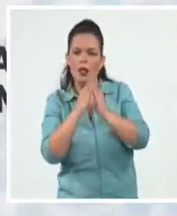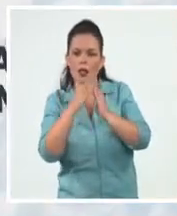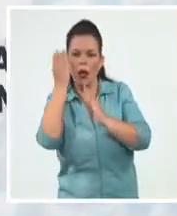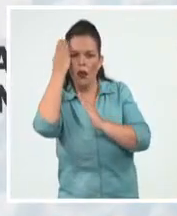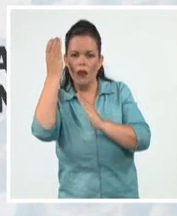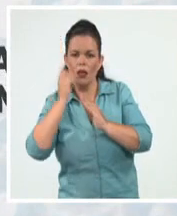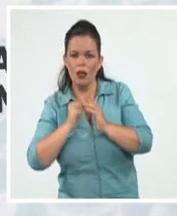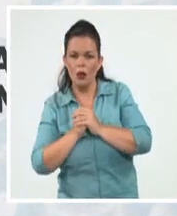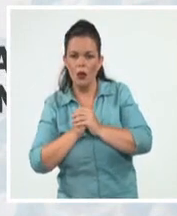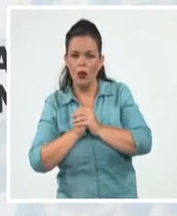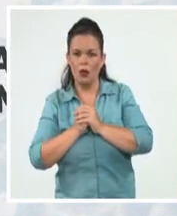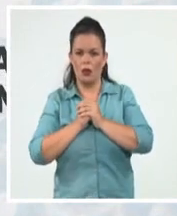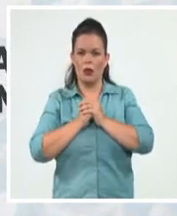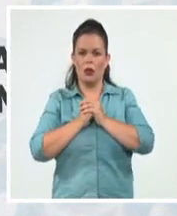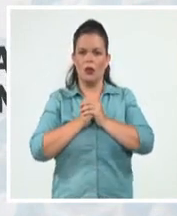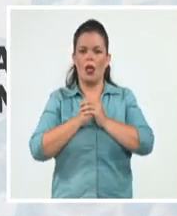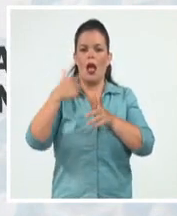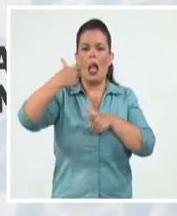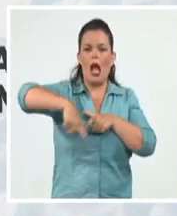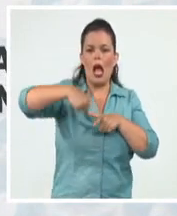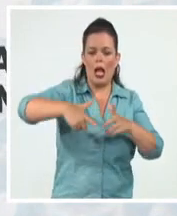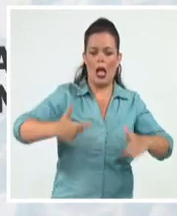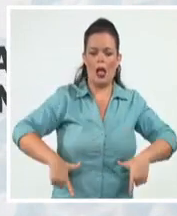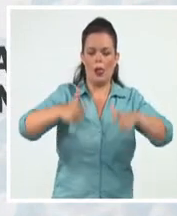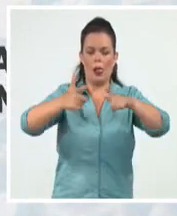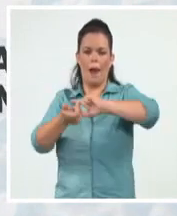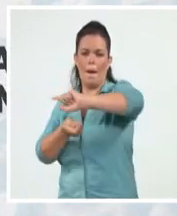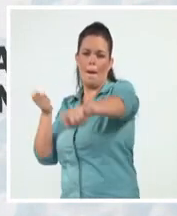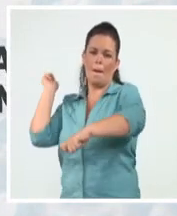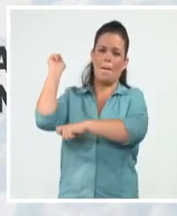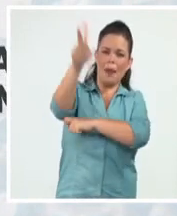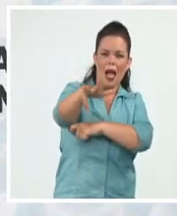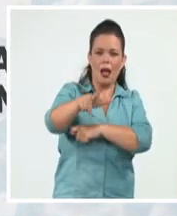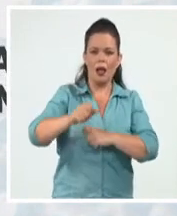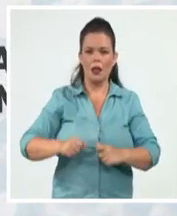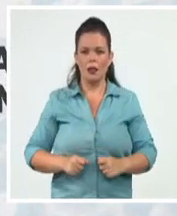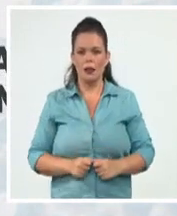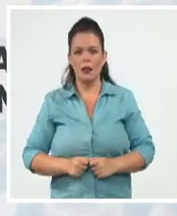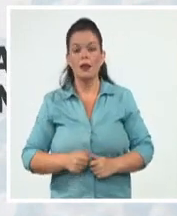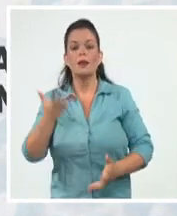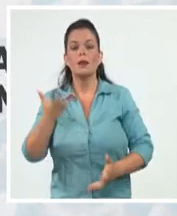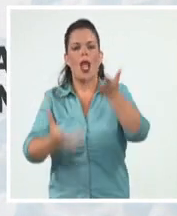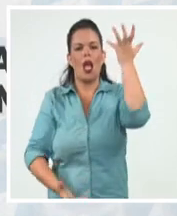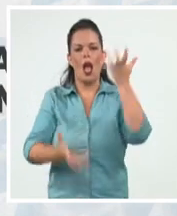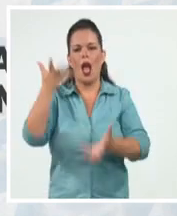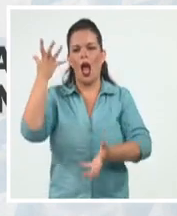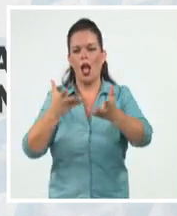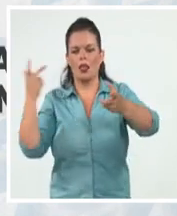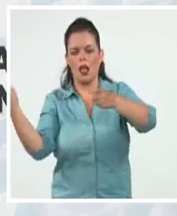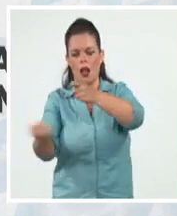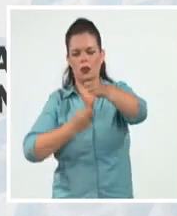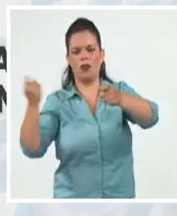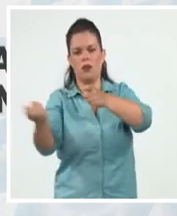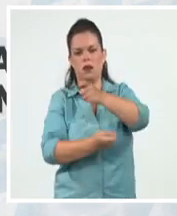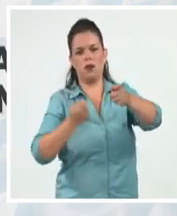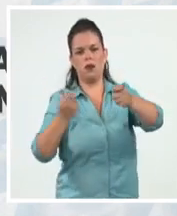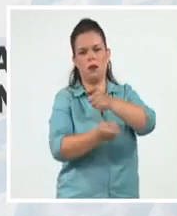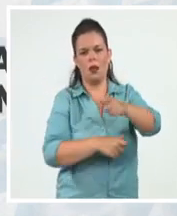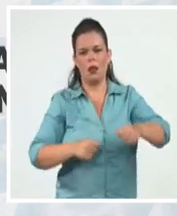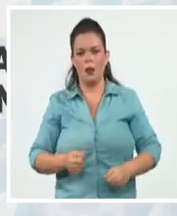eléctricas, producir apagones, quemar instalaciones del gobierno, cañaverales, latones de basura, inutilizar carros de policía,